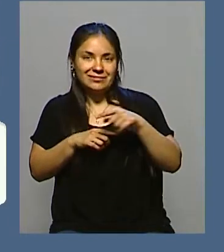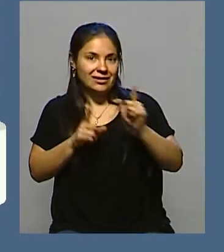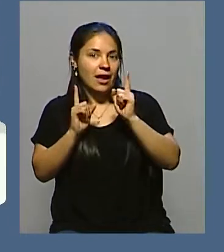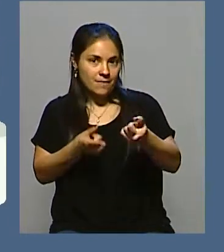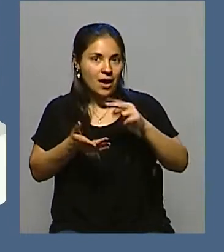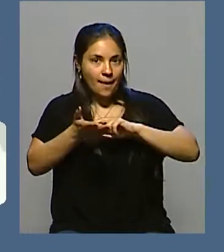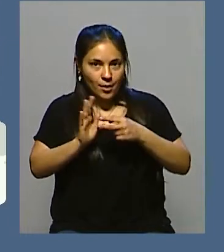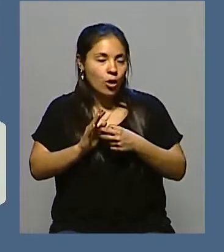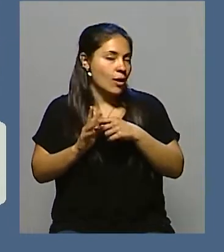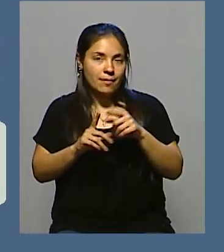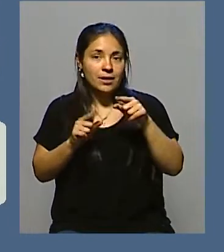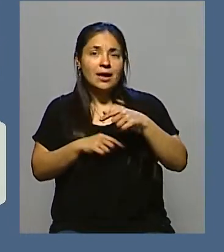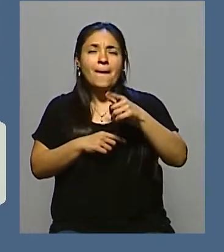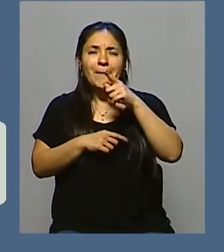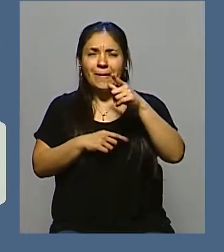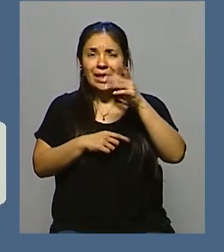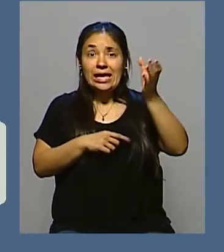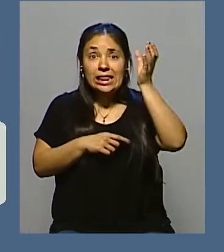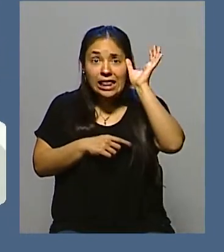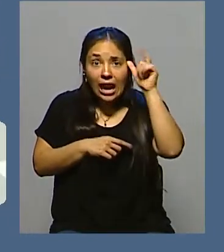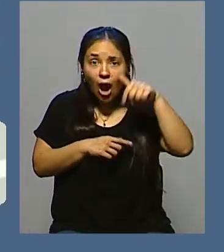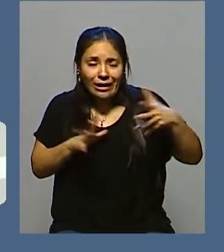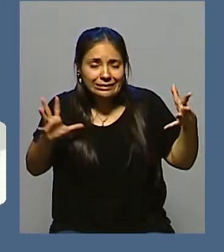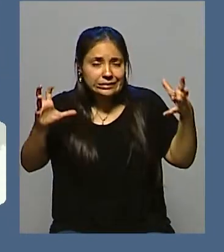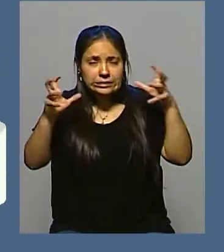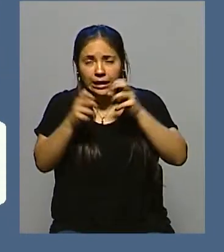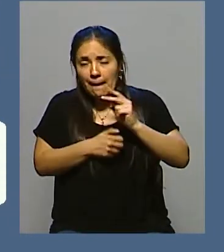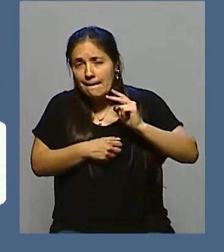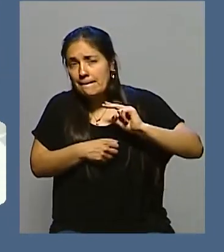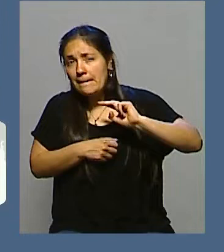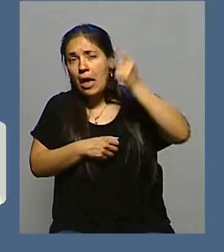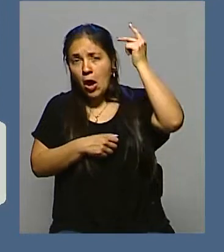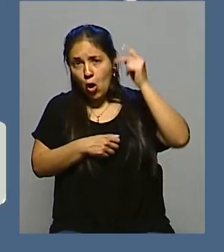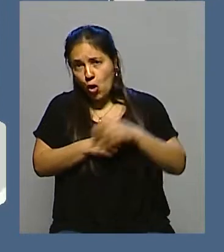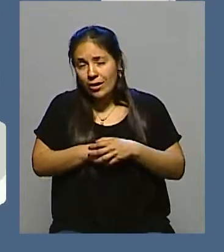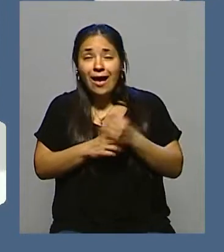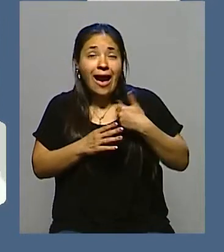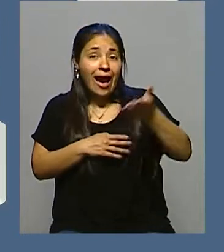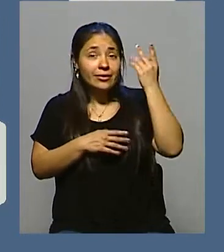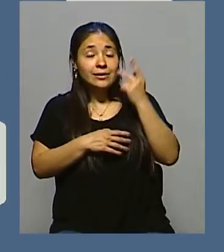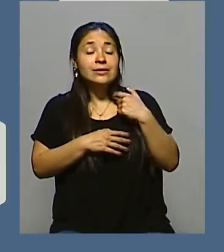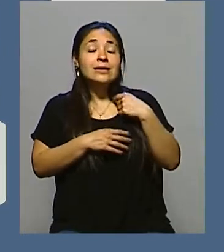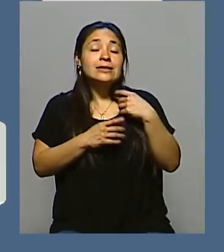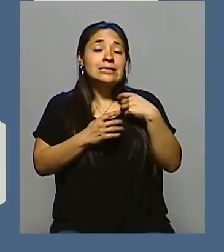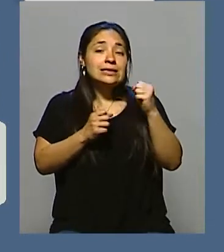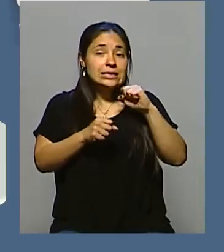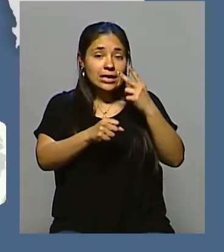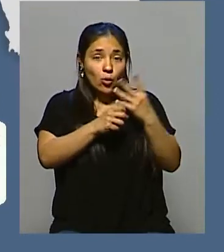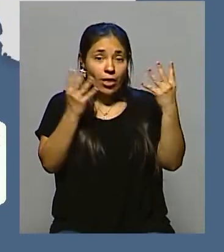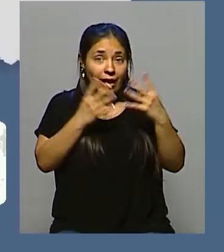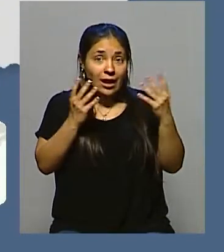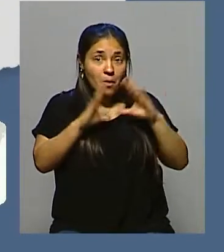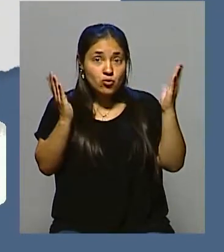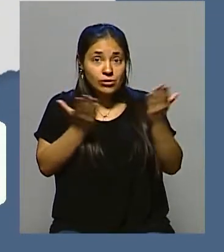creo sin duda sea la peor crisis que estamos enfrentando desde el fin de la Segunda Guerra Mundial. Así